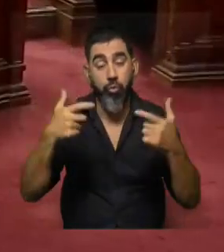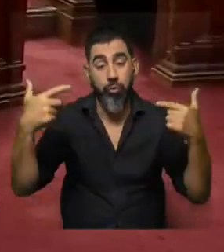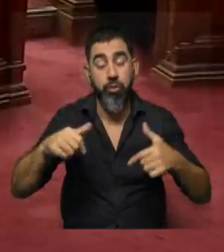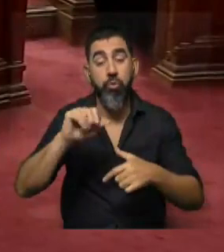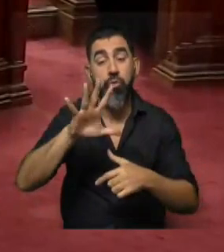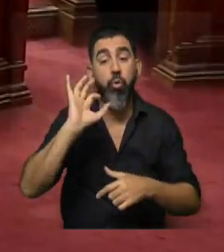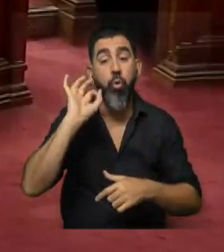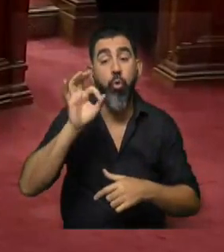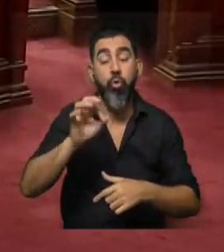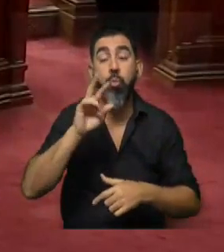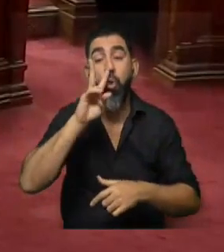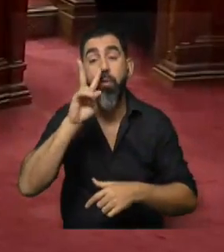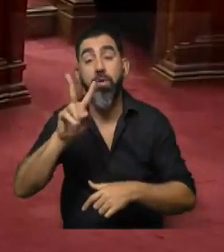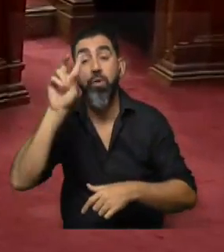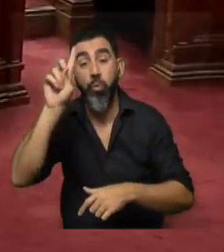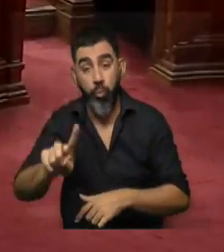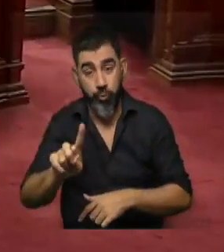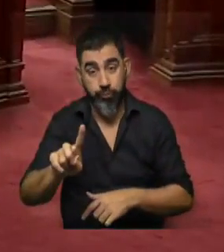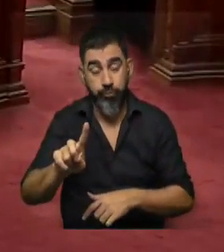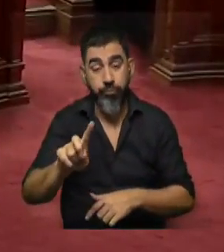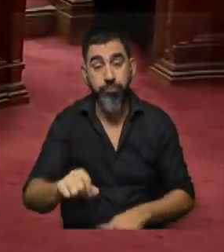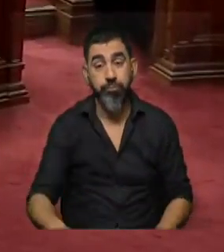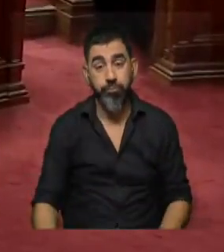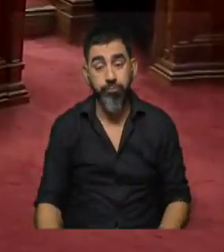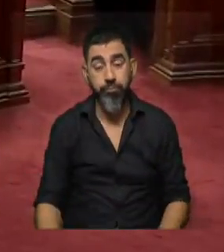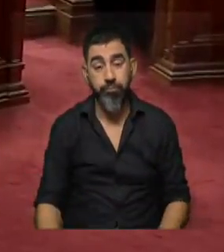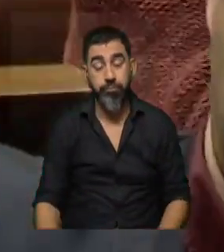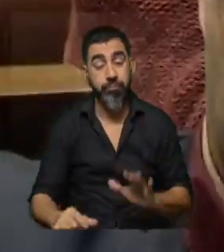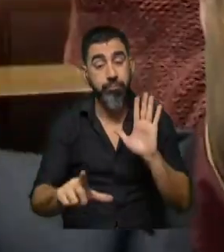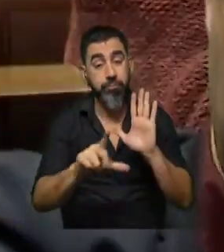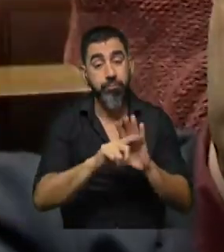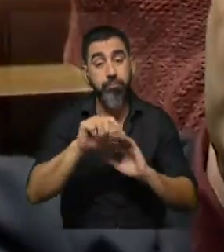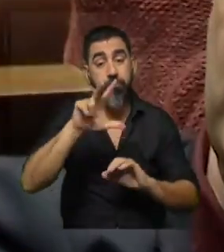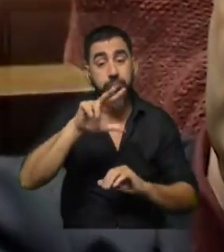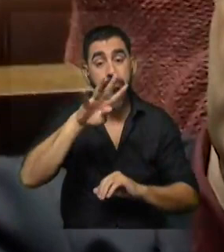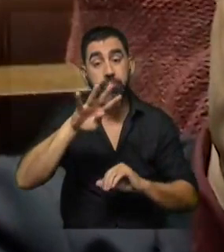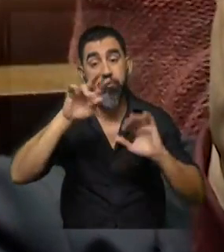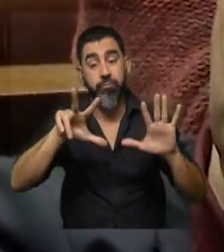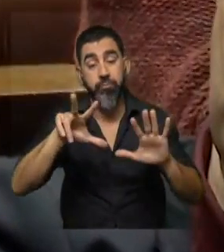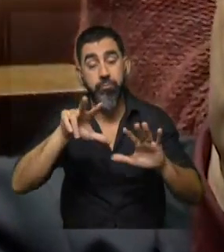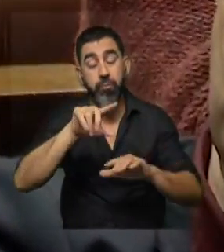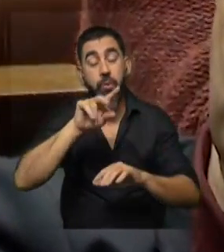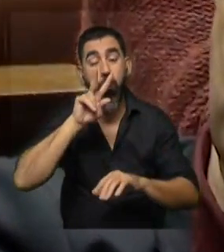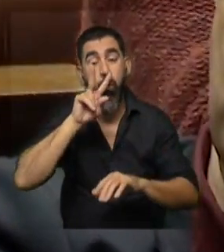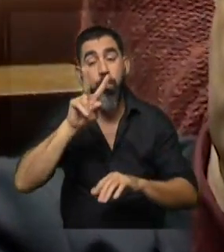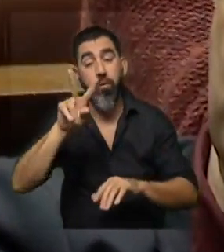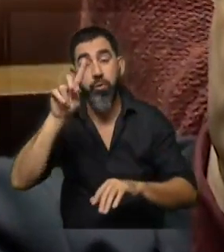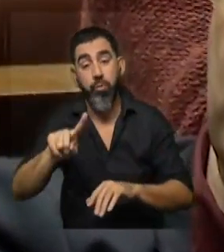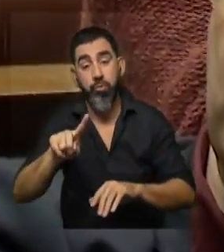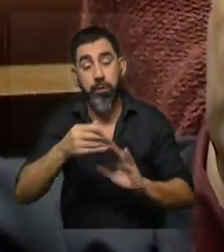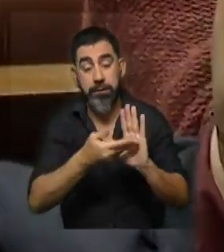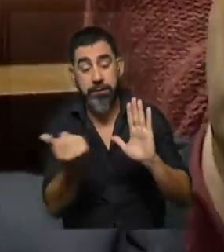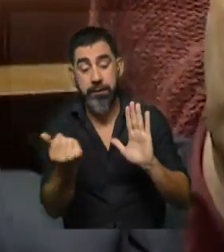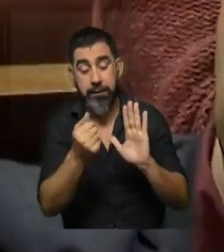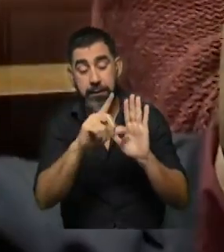del 5 de octubre del 2021 a través del decreto 348 del 2021 quitando